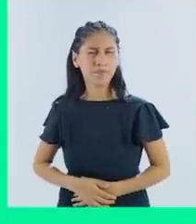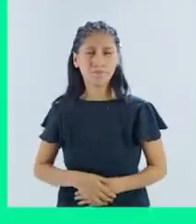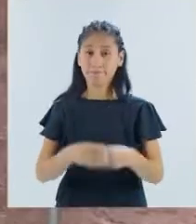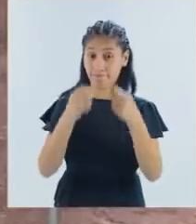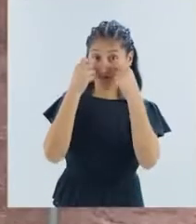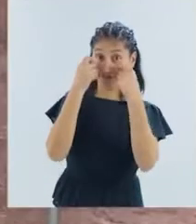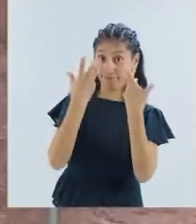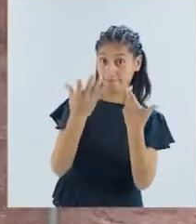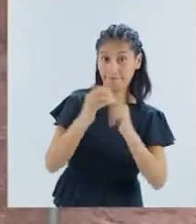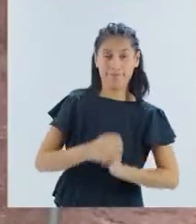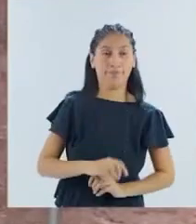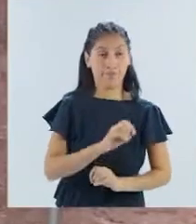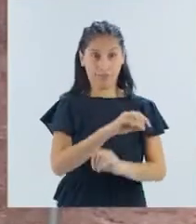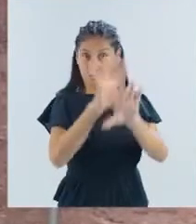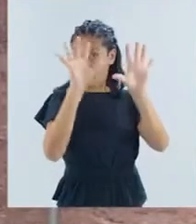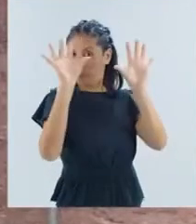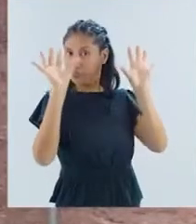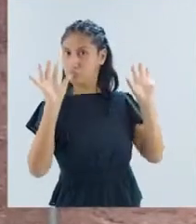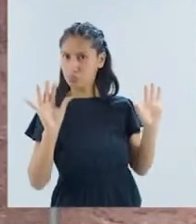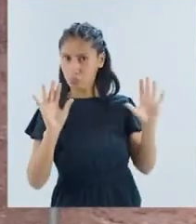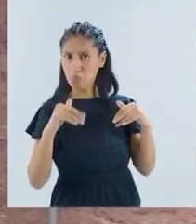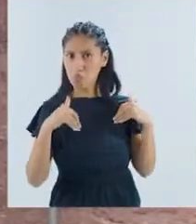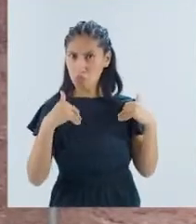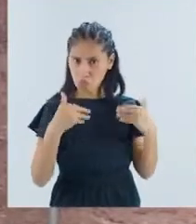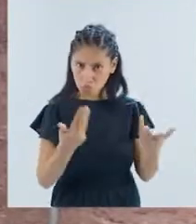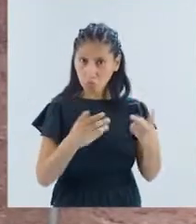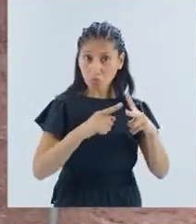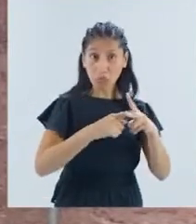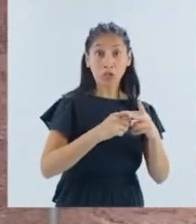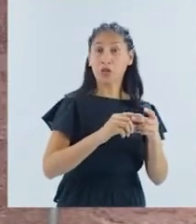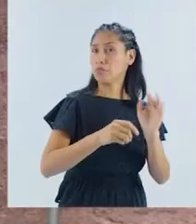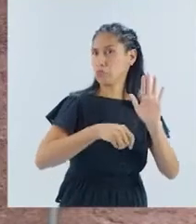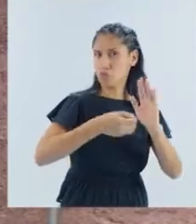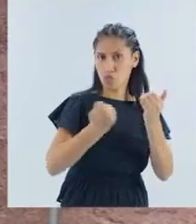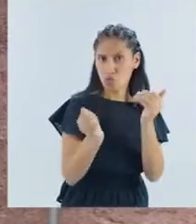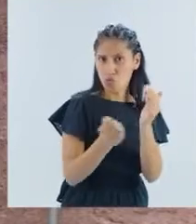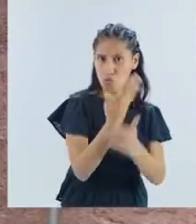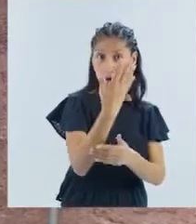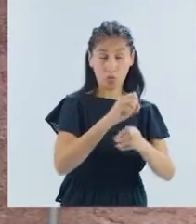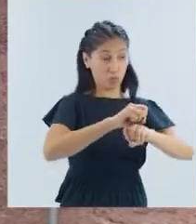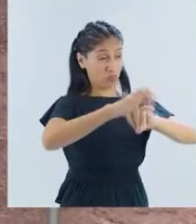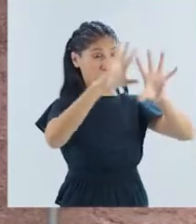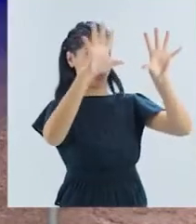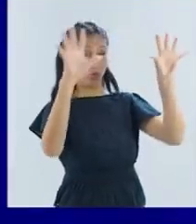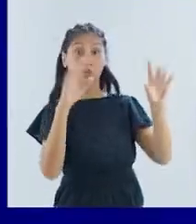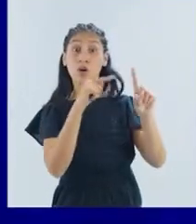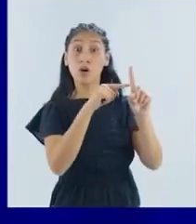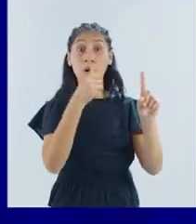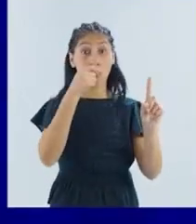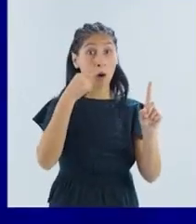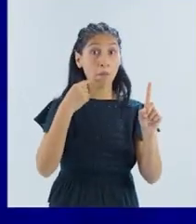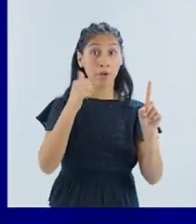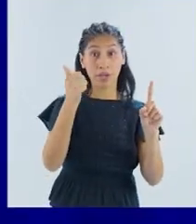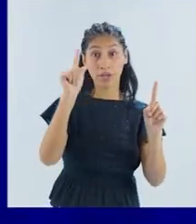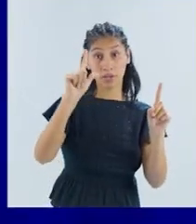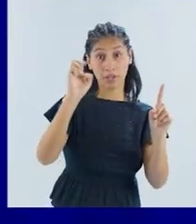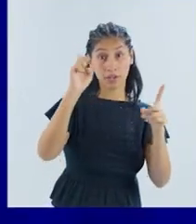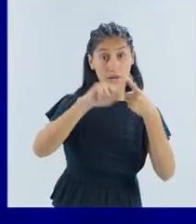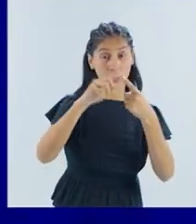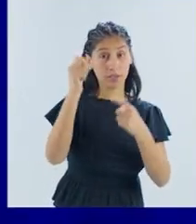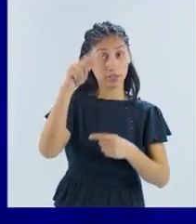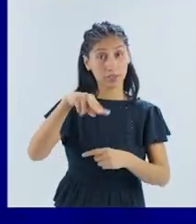etc. Es increíble cómo la casualidad puede originar grandes descubrimientos. Alexander Fleming, por ejemplo,